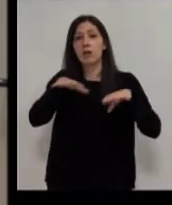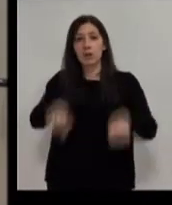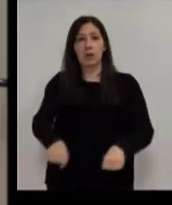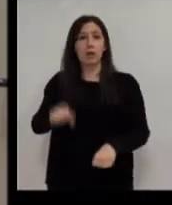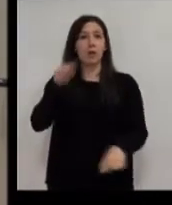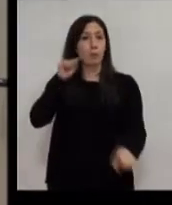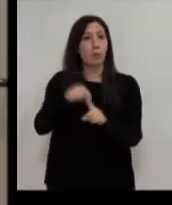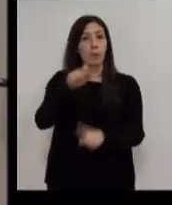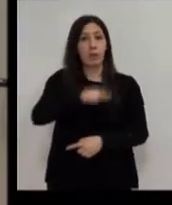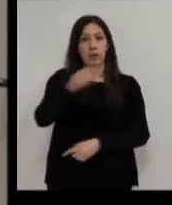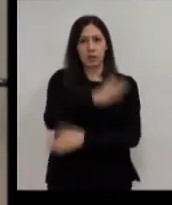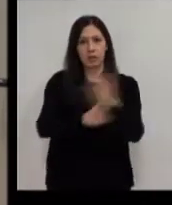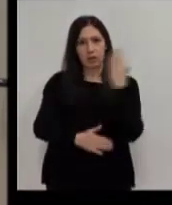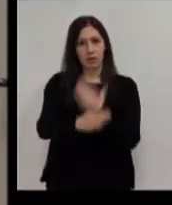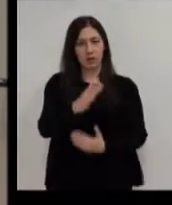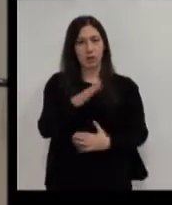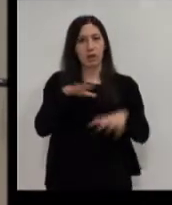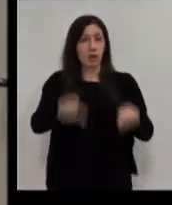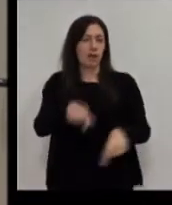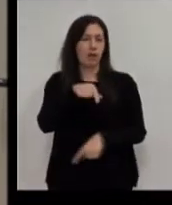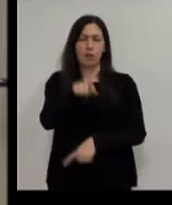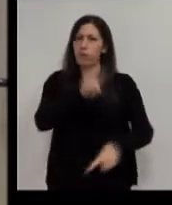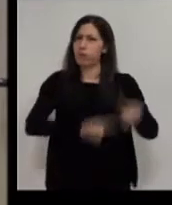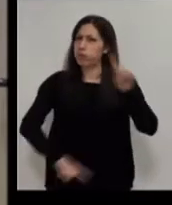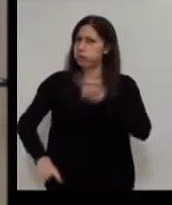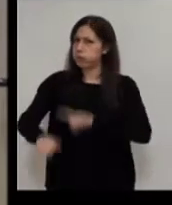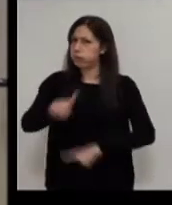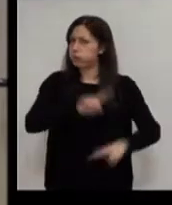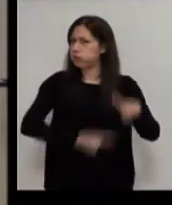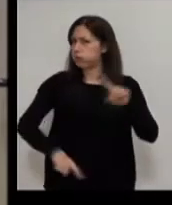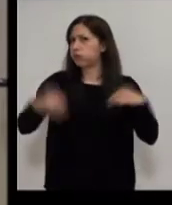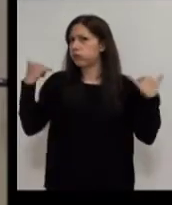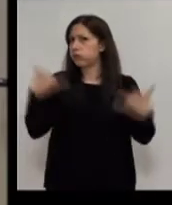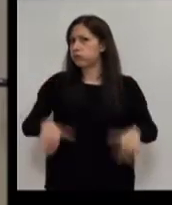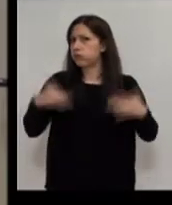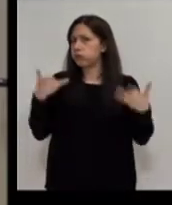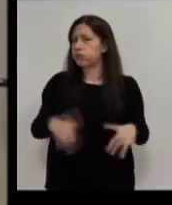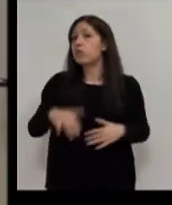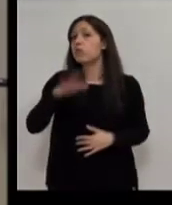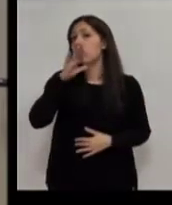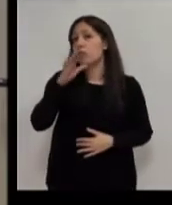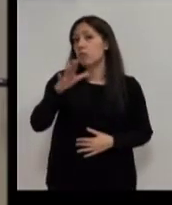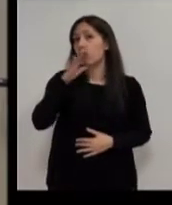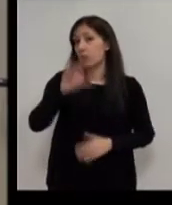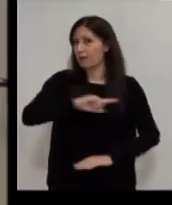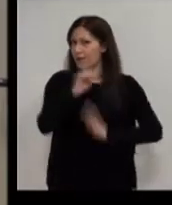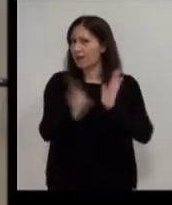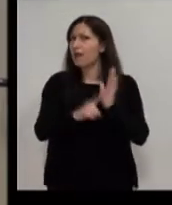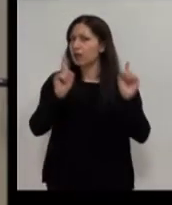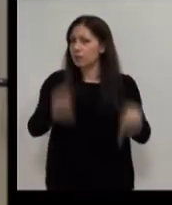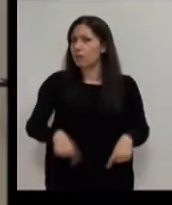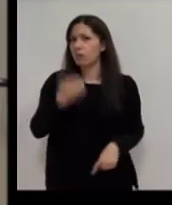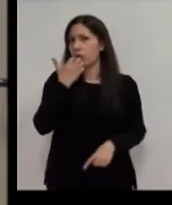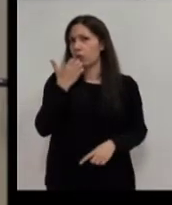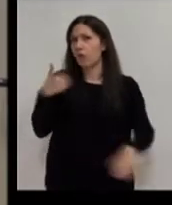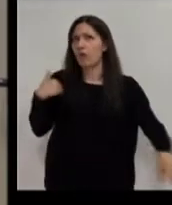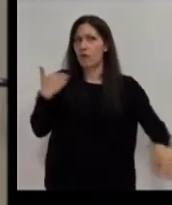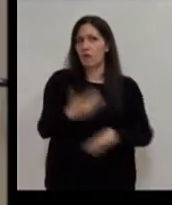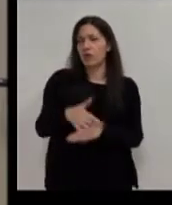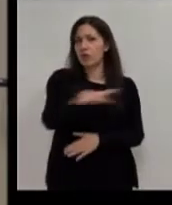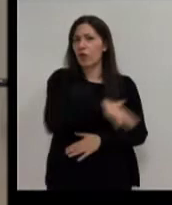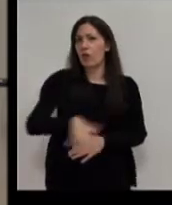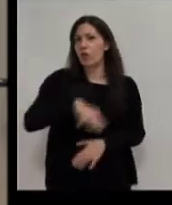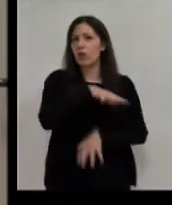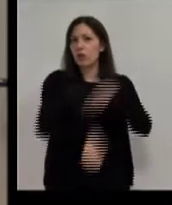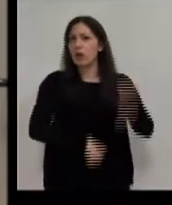de estacionamiento y de plazas reservadas para personas con discapacidad. Aquí hay toda una problemática tremenda, entre ellas de índole hasta